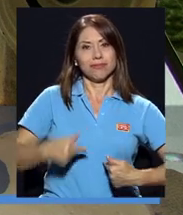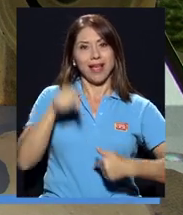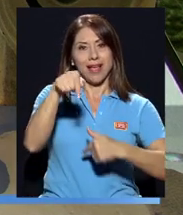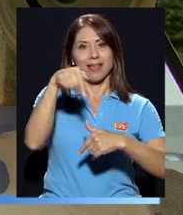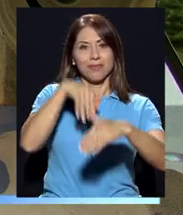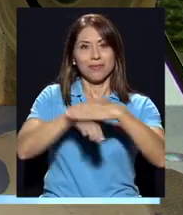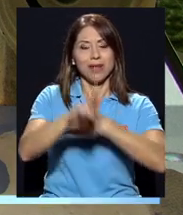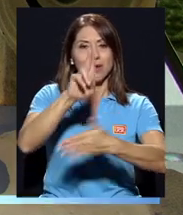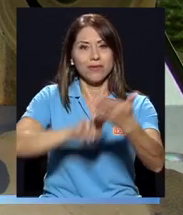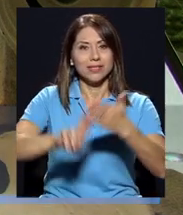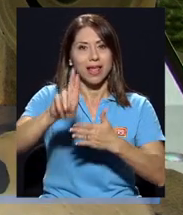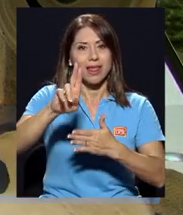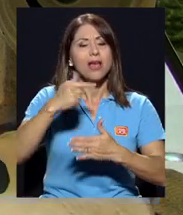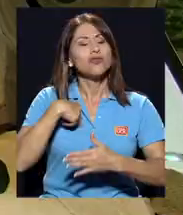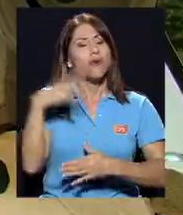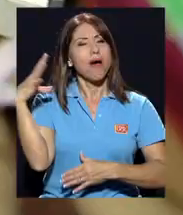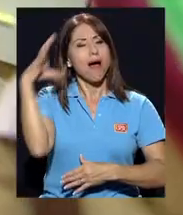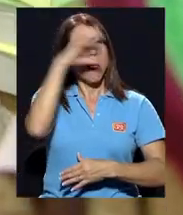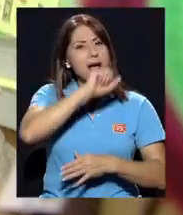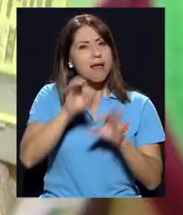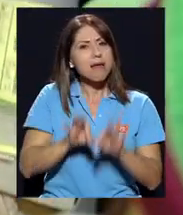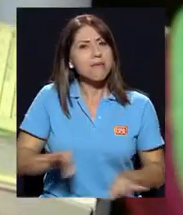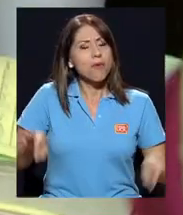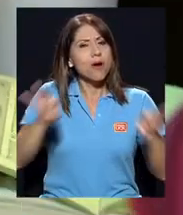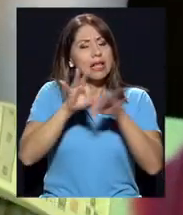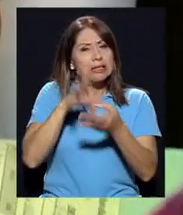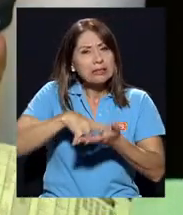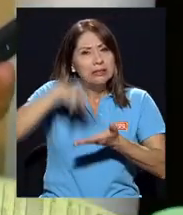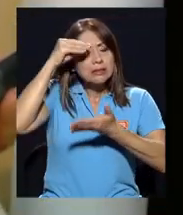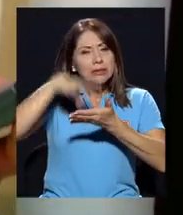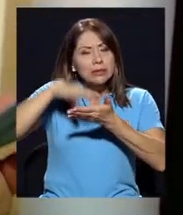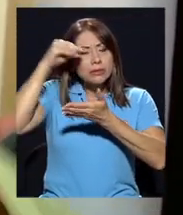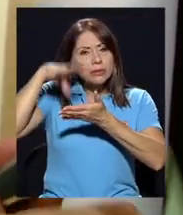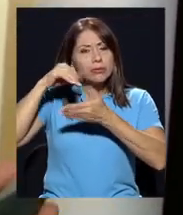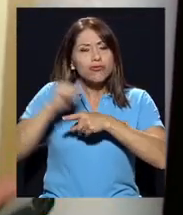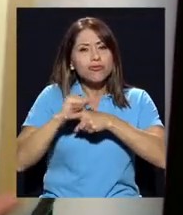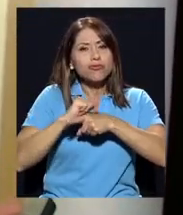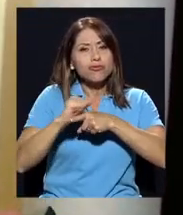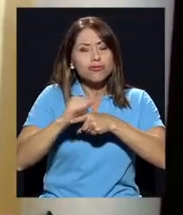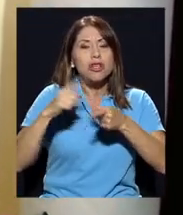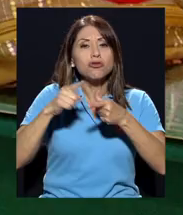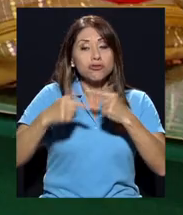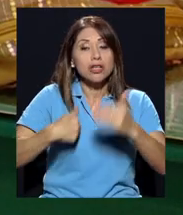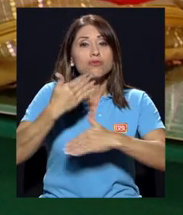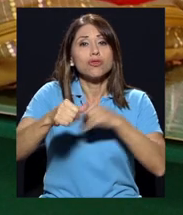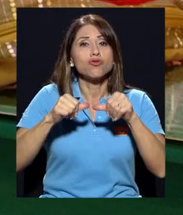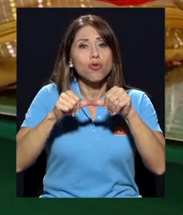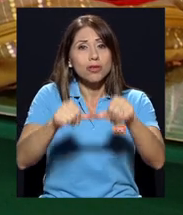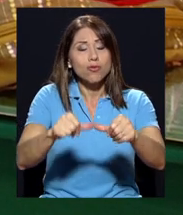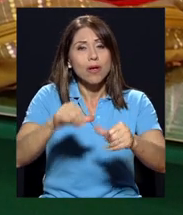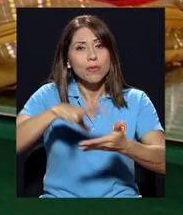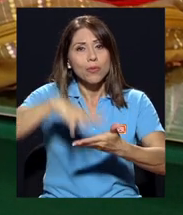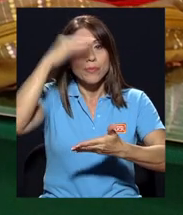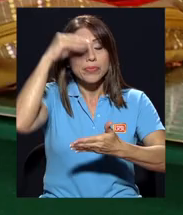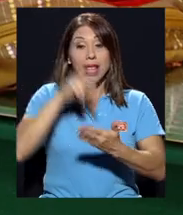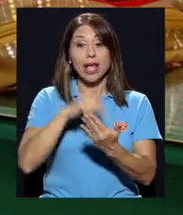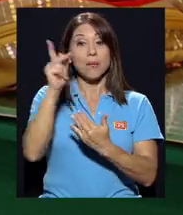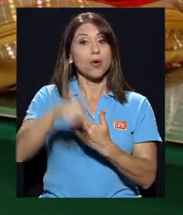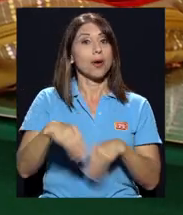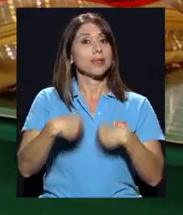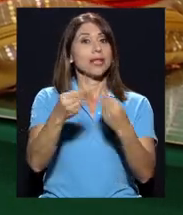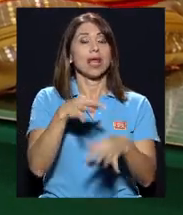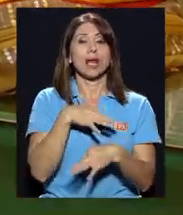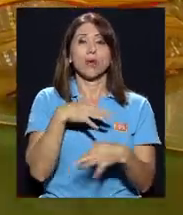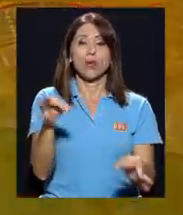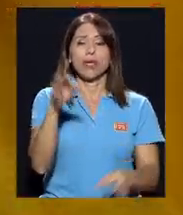que era capacitarse. Entonces, a partir de ahí, seguí capacitándome en otras áreas. El programa se imparte gratuitamente